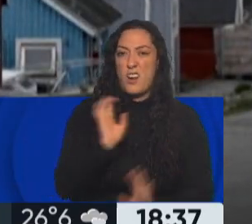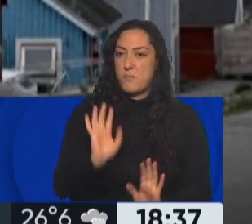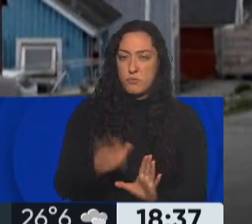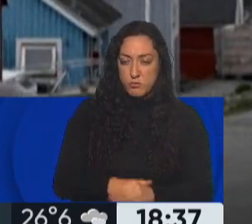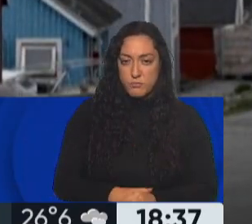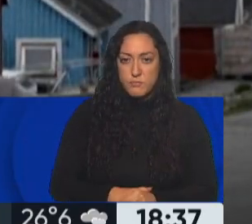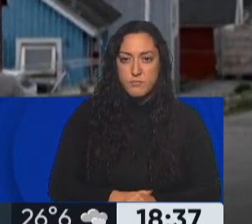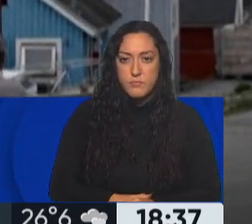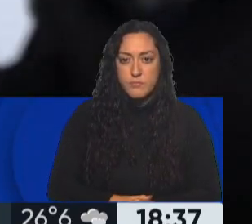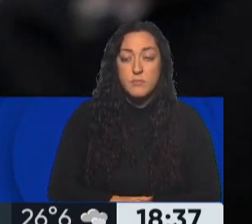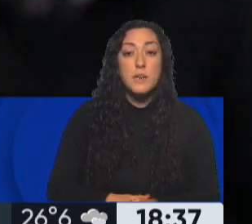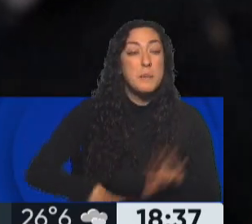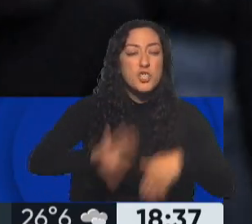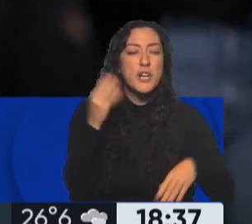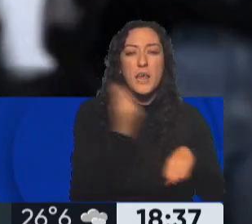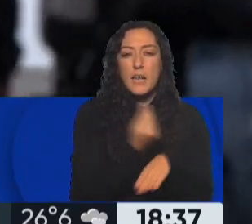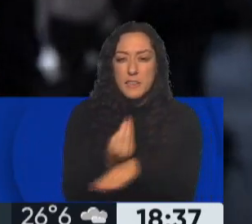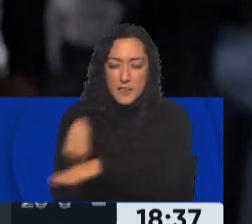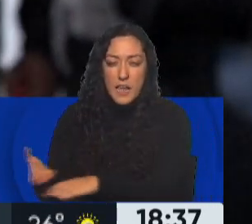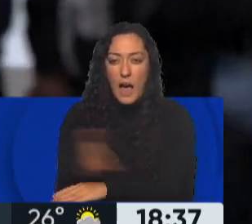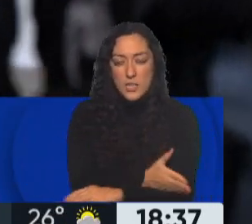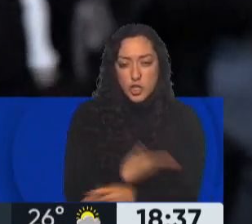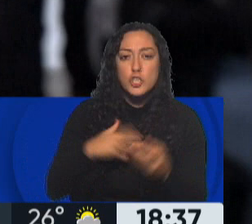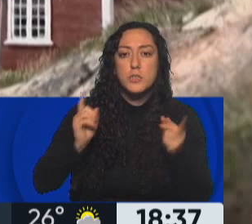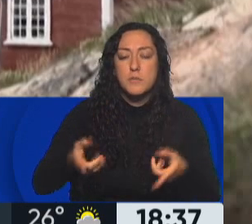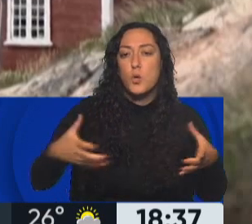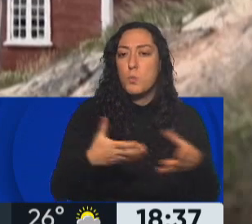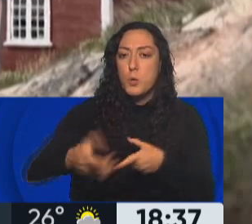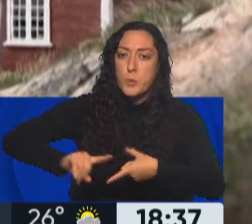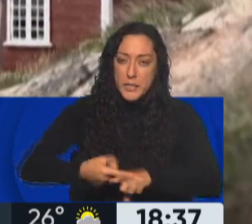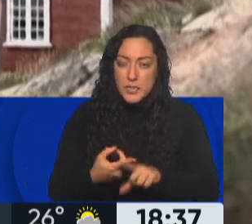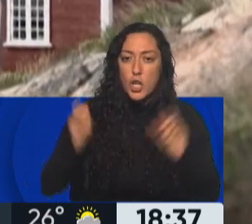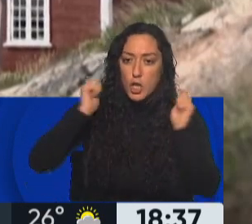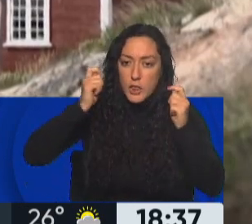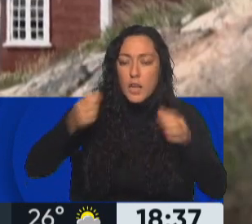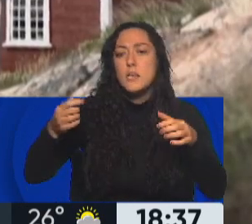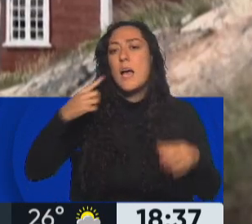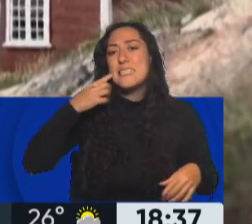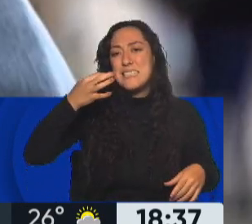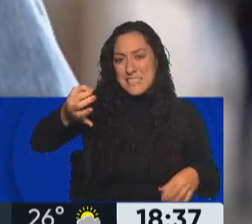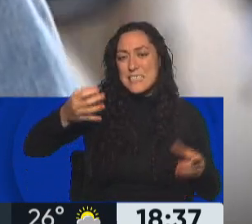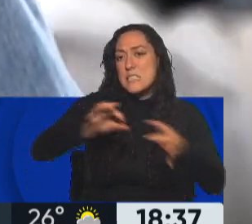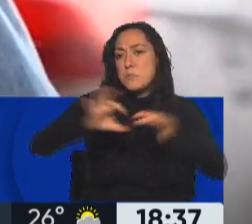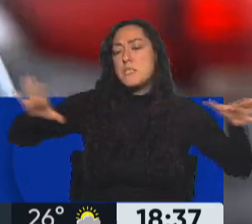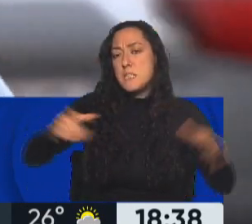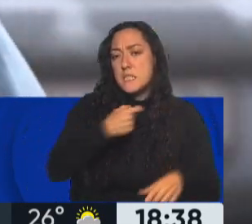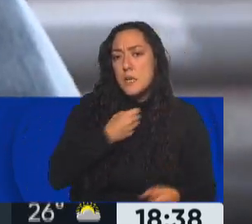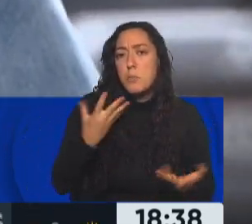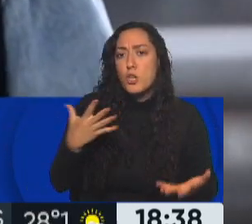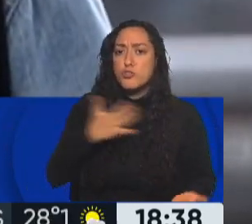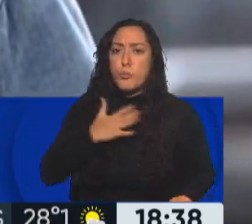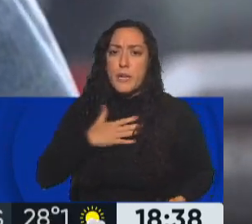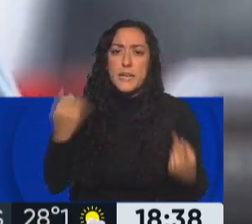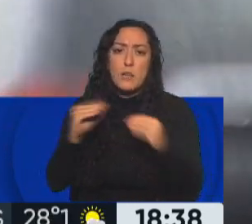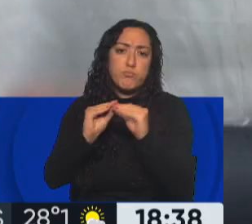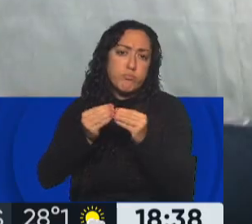La casi totalidad de los candidatos y espacios políticos groenlandeses quieren la independencia de la isla, que tiene soberanía sobre sus propios